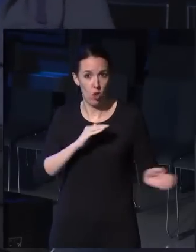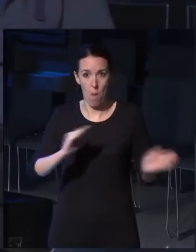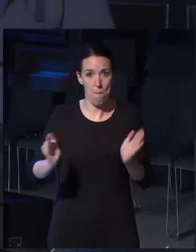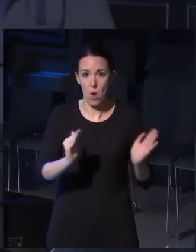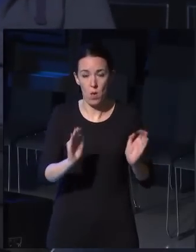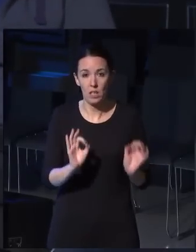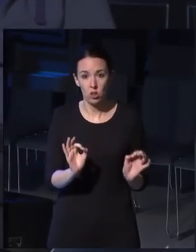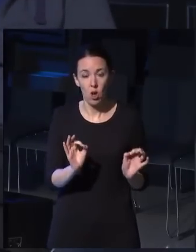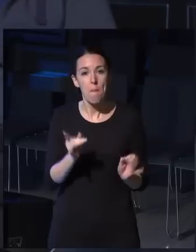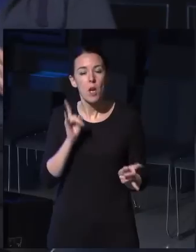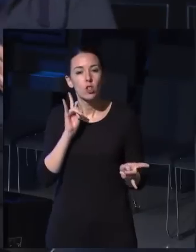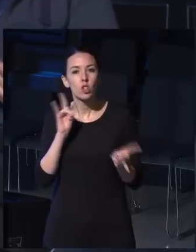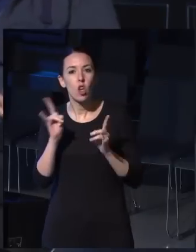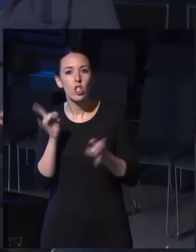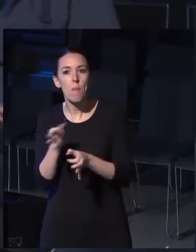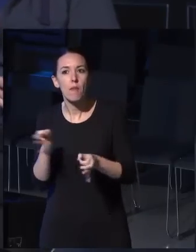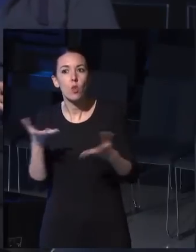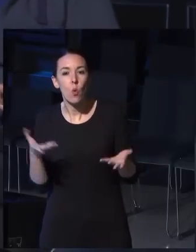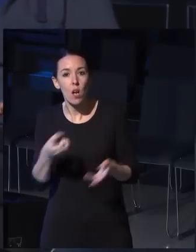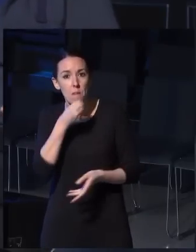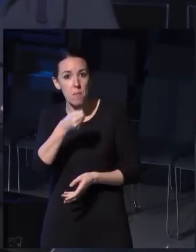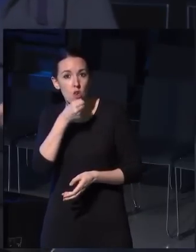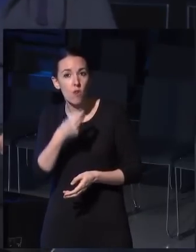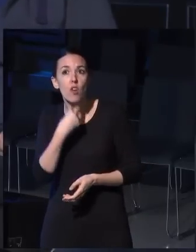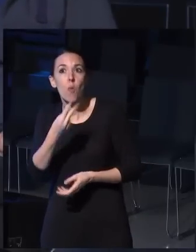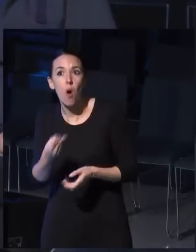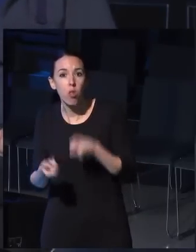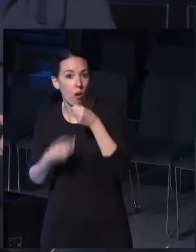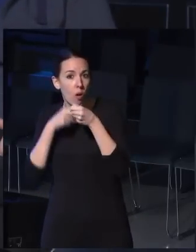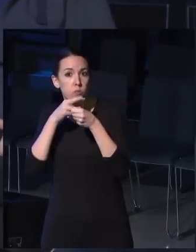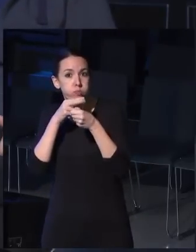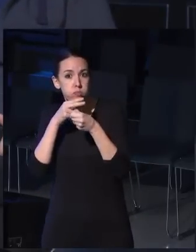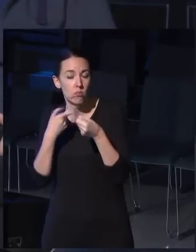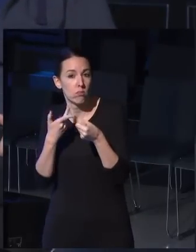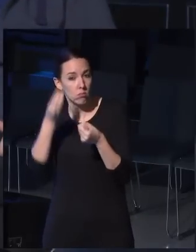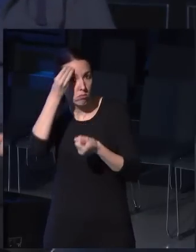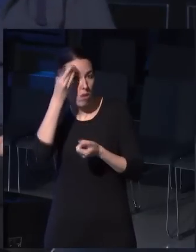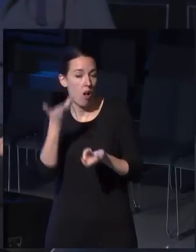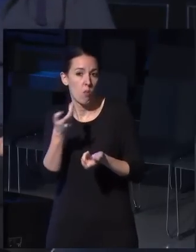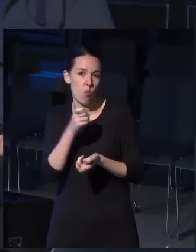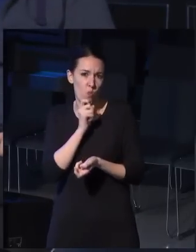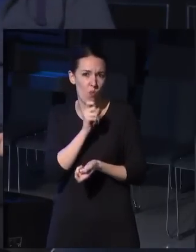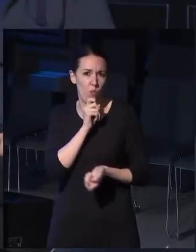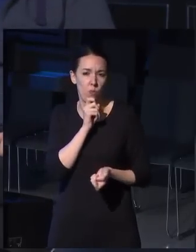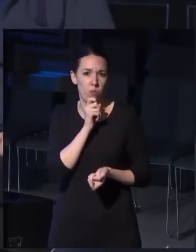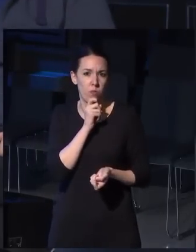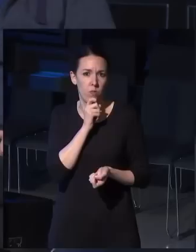que pasa es que el sonido perfecto, ¿cuál es? Este micrófono con mi voz, realmente yo creo que es muy complicado